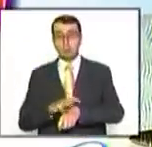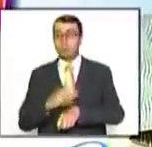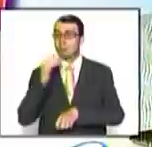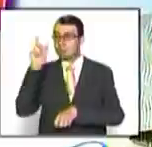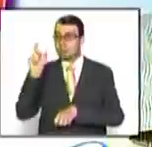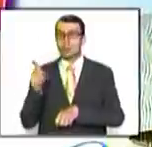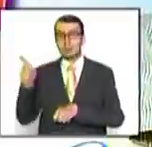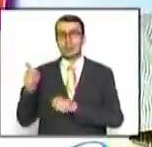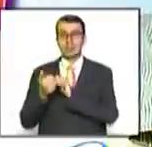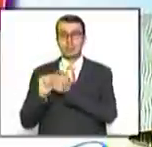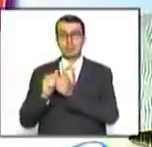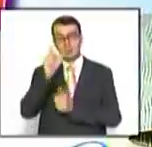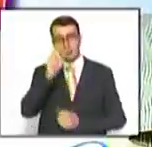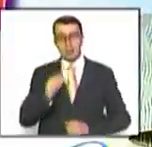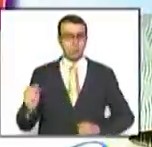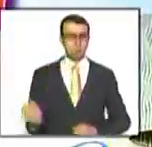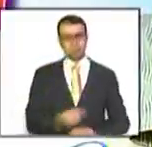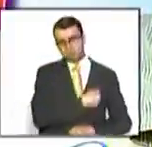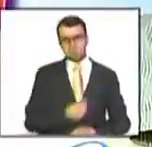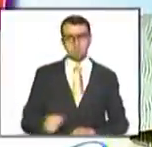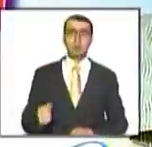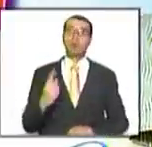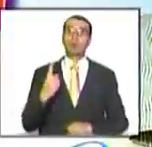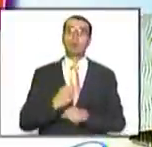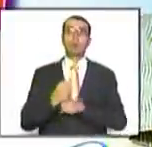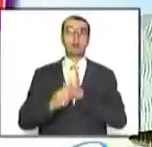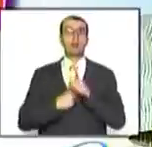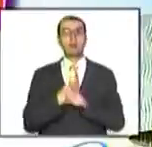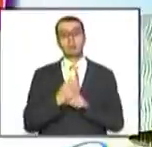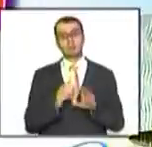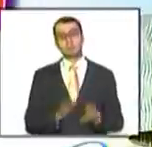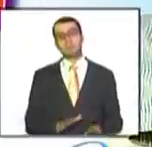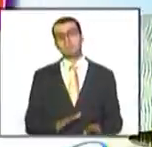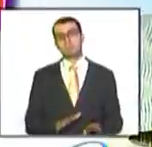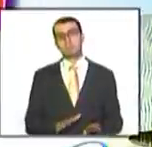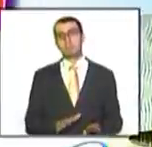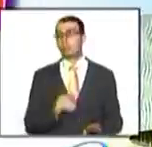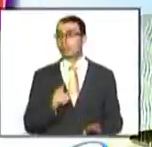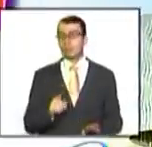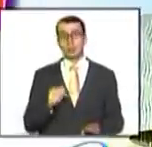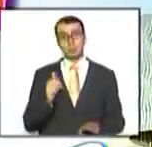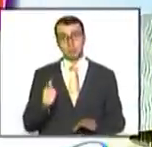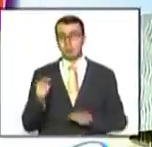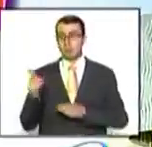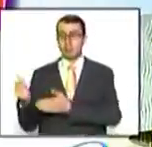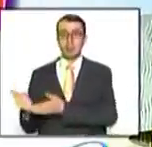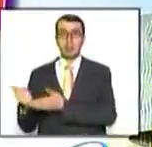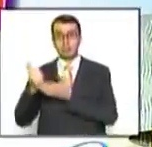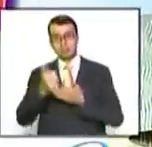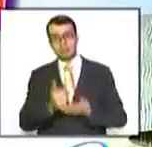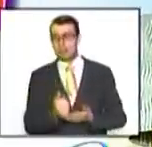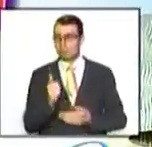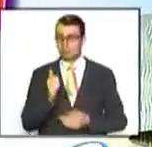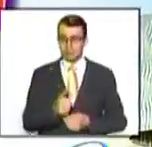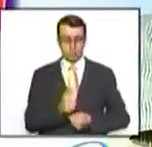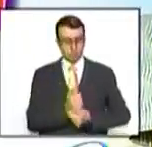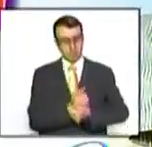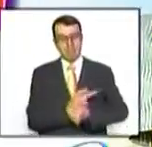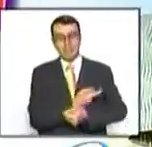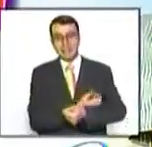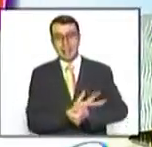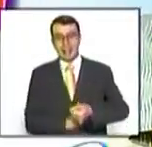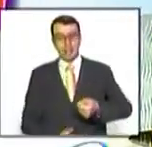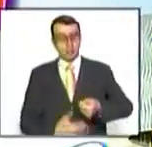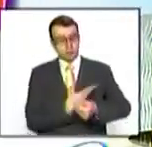Rafael Nadal, el tenista, estuvo un año parado y la recuperación fue con autólogos. Autólogos es su propia sangre, donde